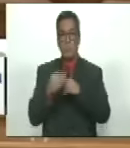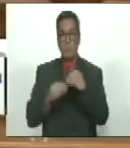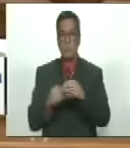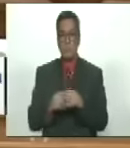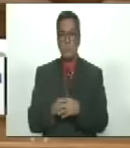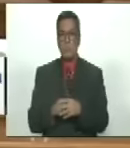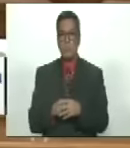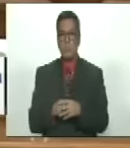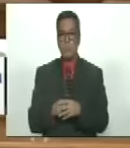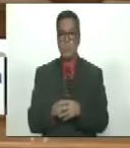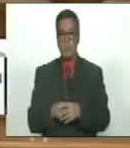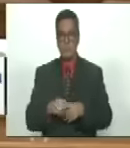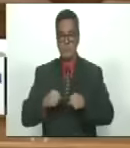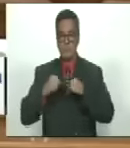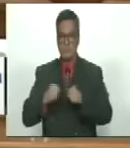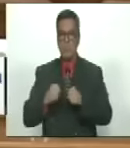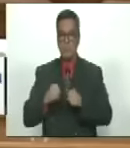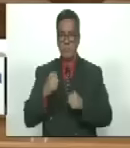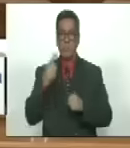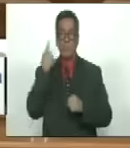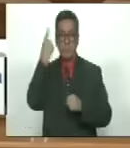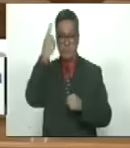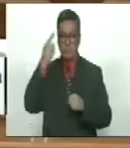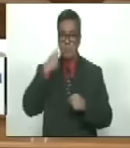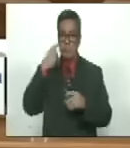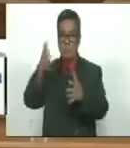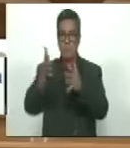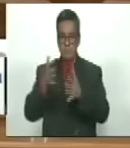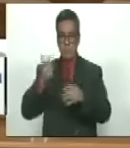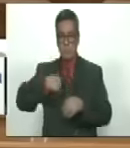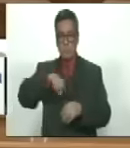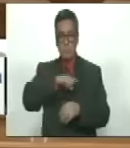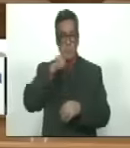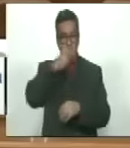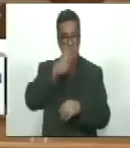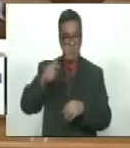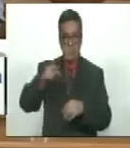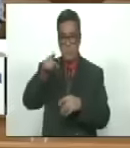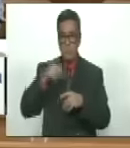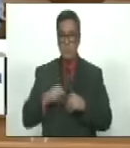un contundente éxito, una victoria para nuestro pueblo. Entonces,